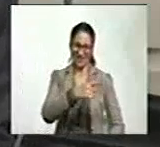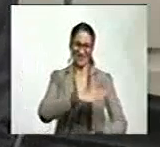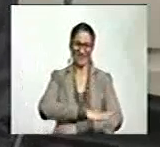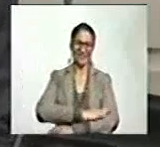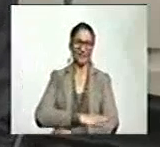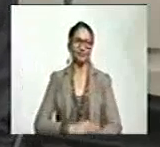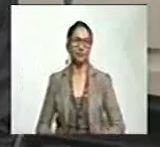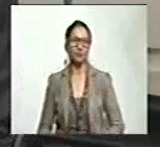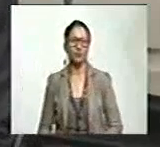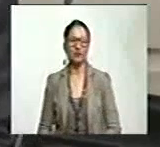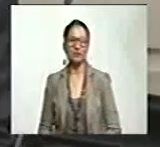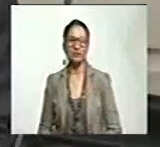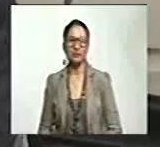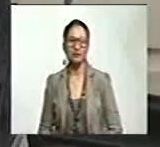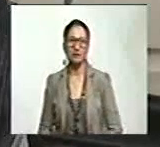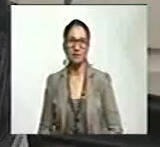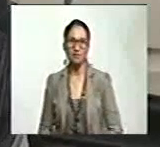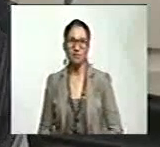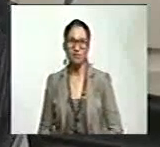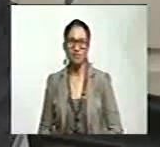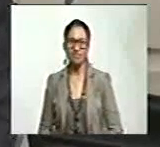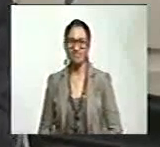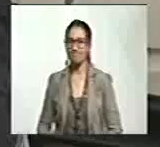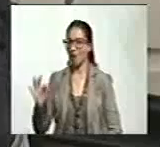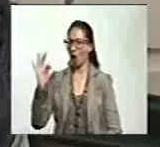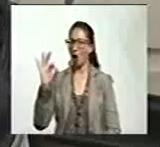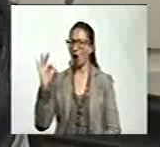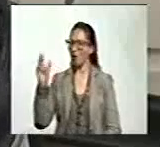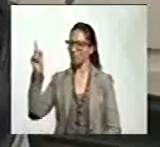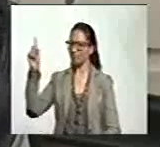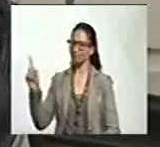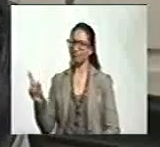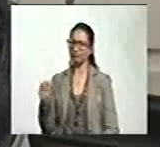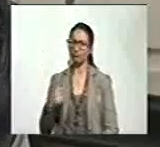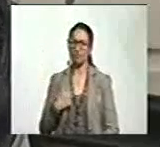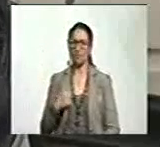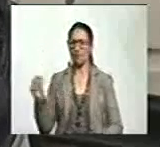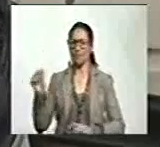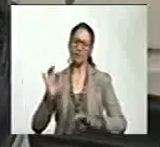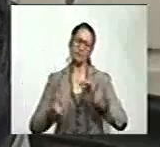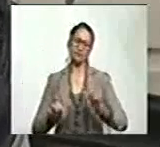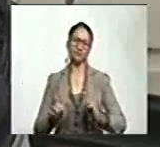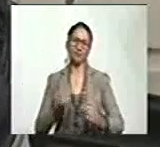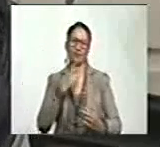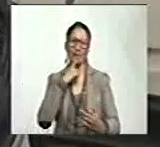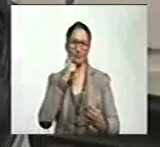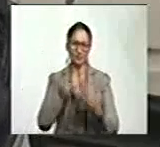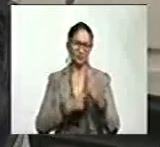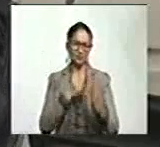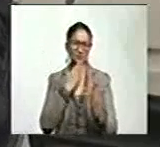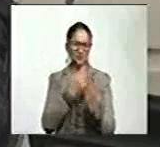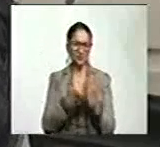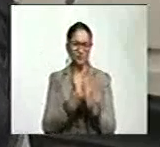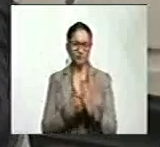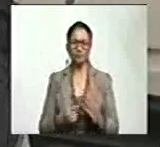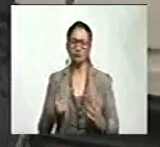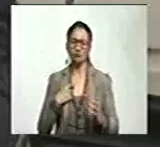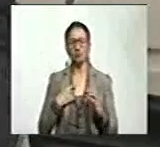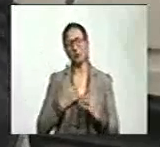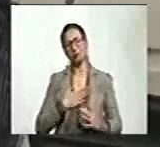y lleno de felicidad escribió un memorando al que me referí en mi columna que